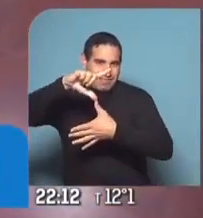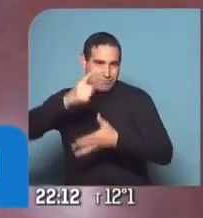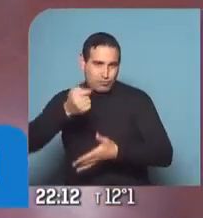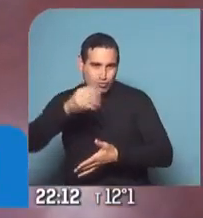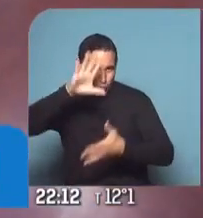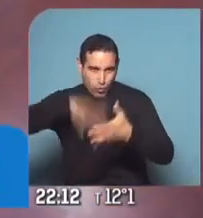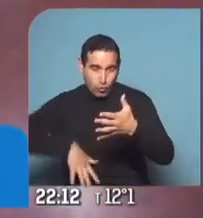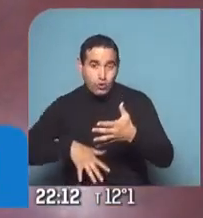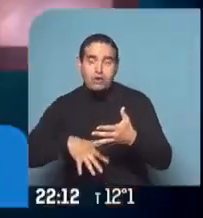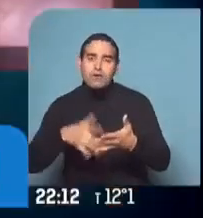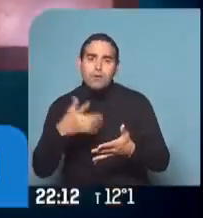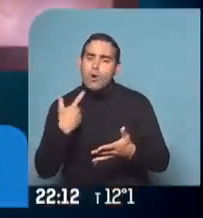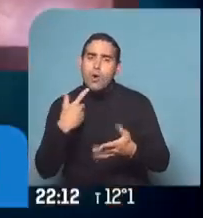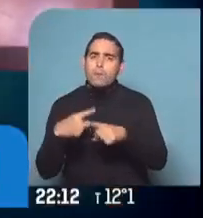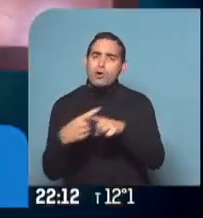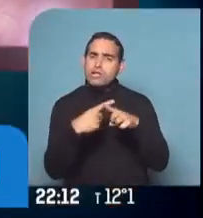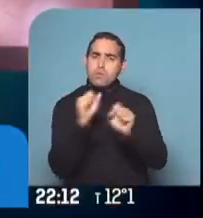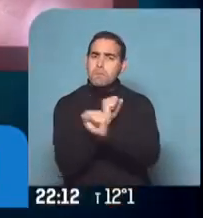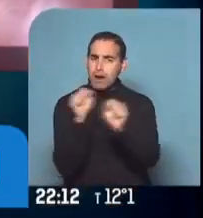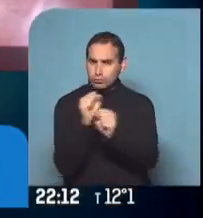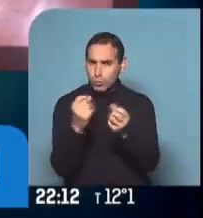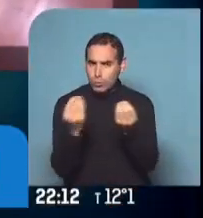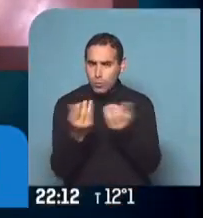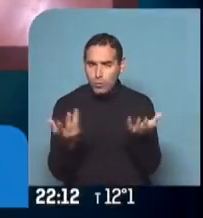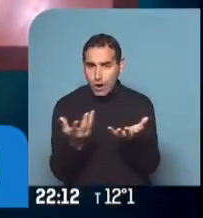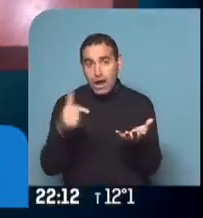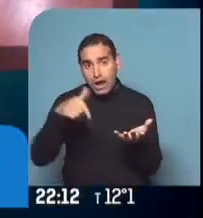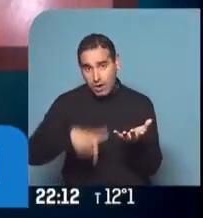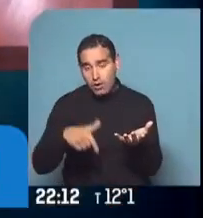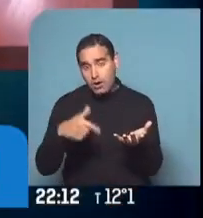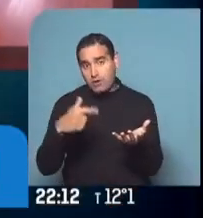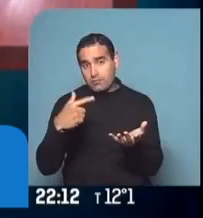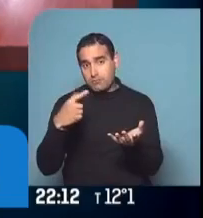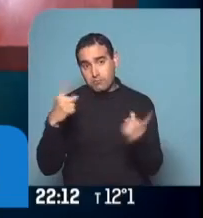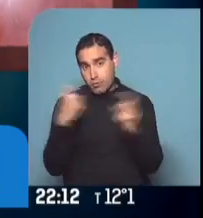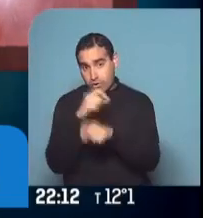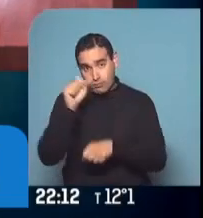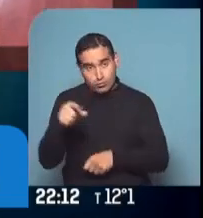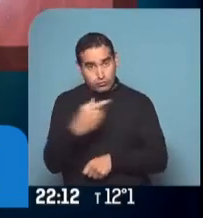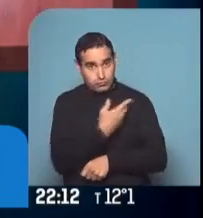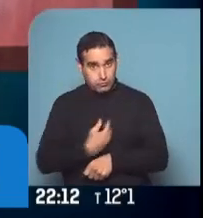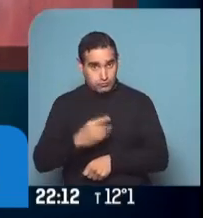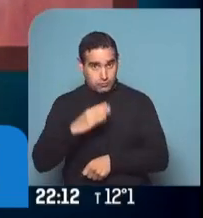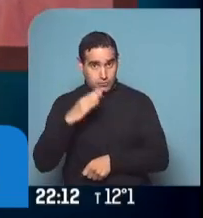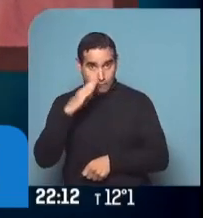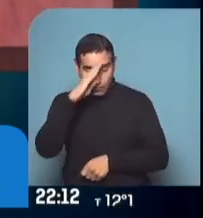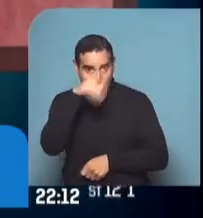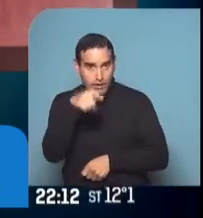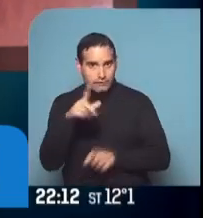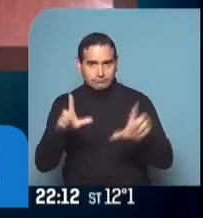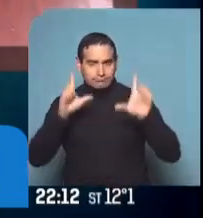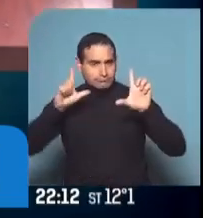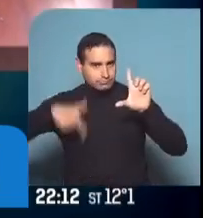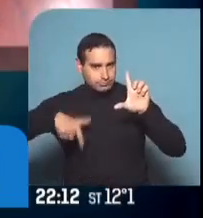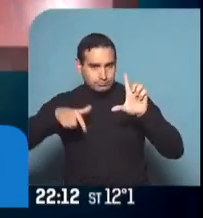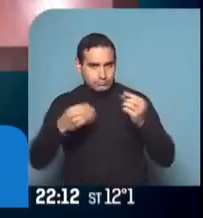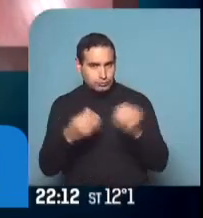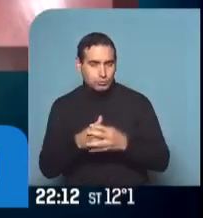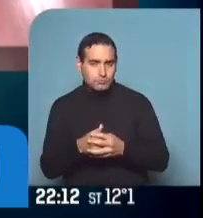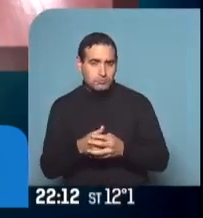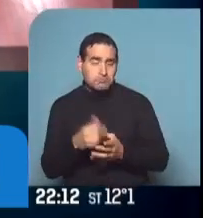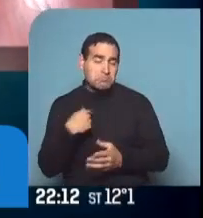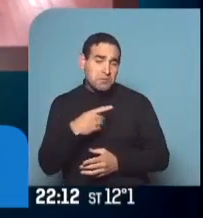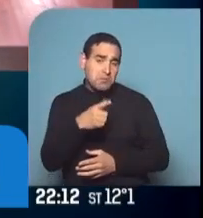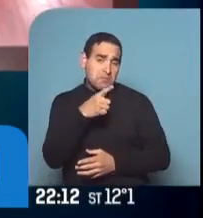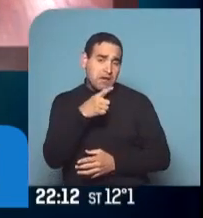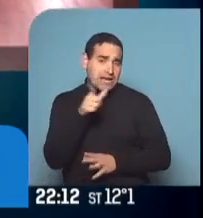¿Cuál es el impacto político de esta situación que atraviesa hoy Bolsonaro con un índice de popularidad tan bajo, José? Bueno, Jorge, me parece que es la